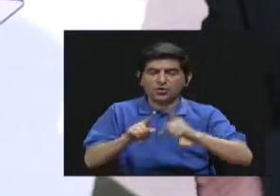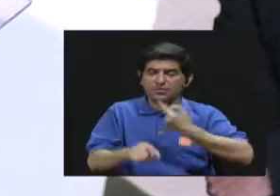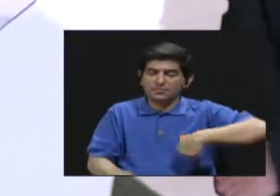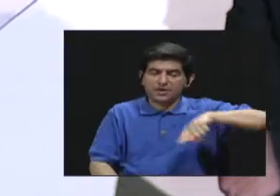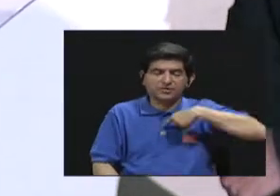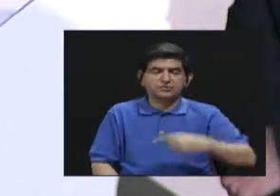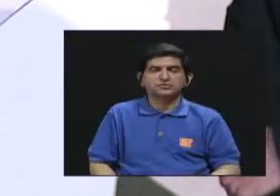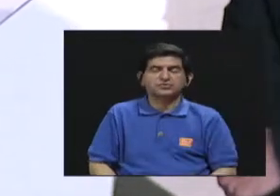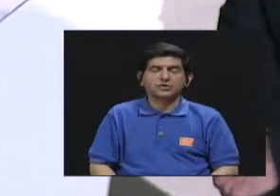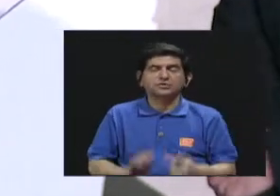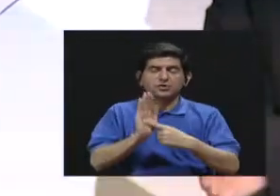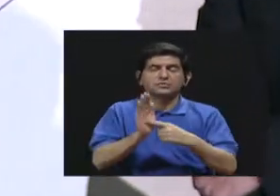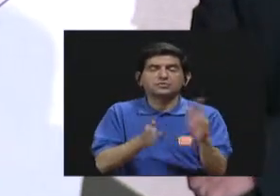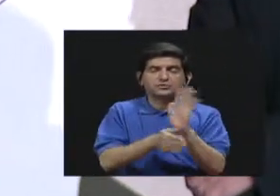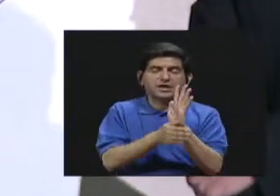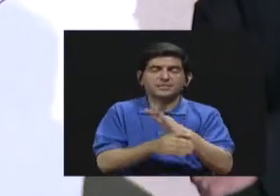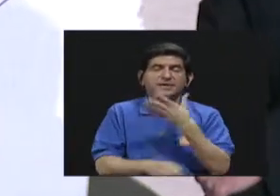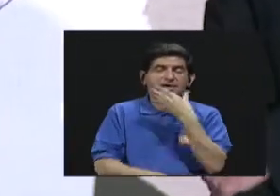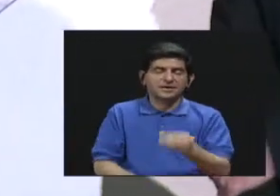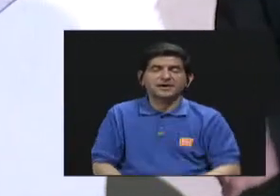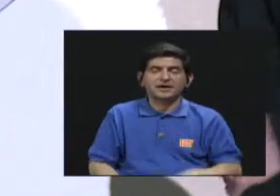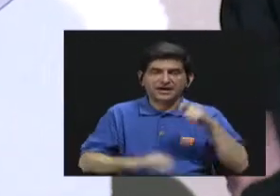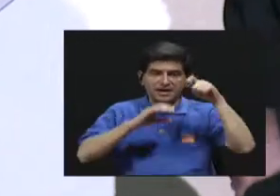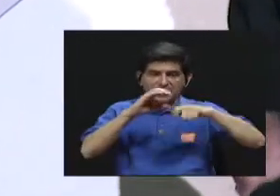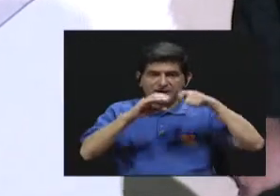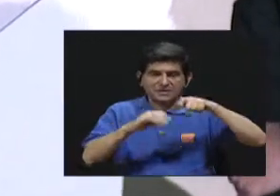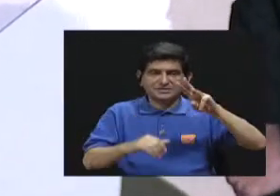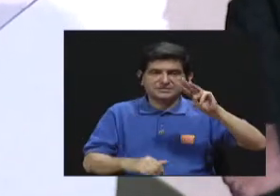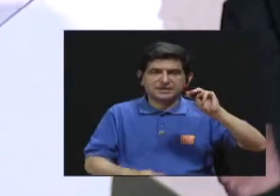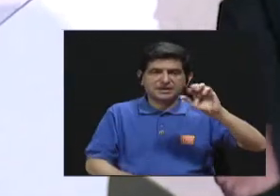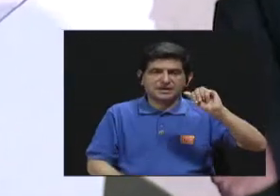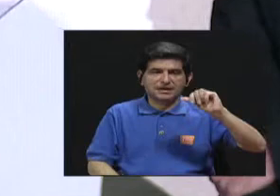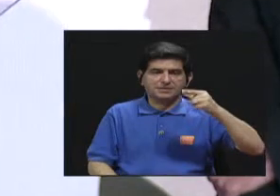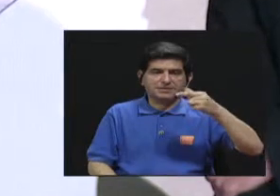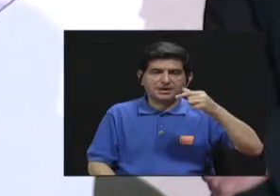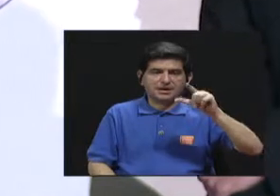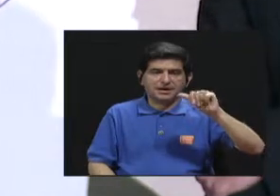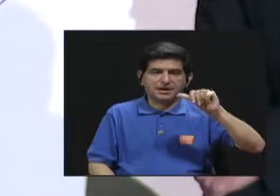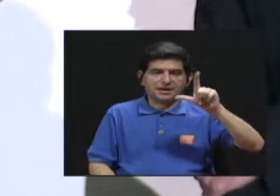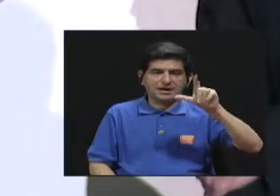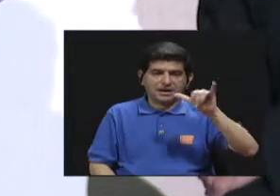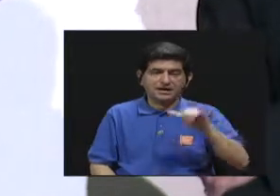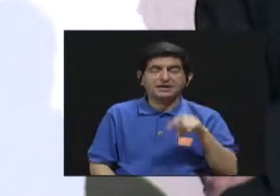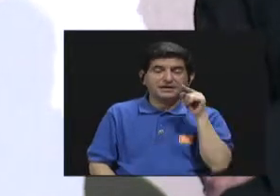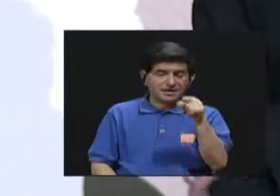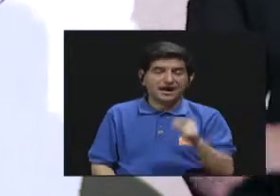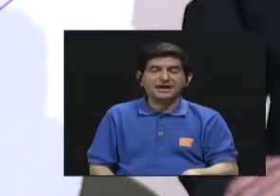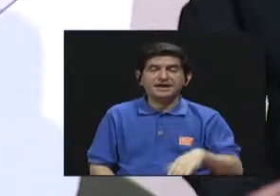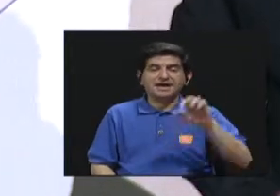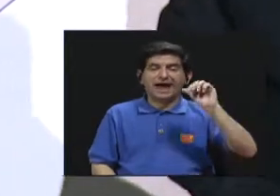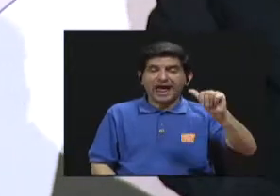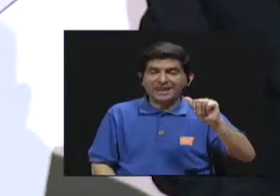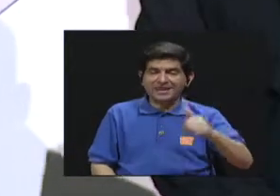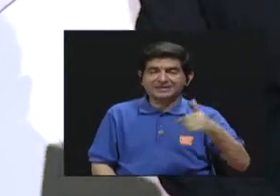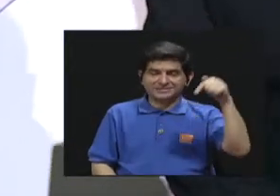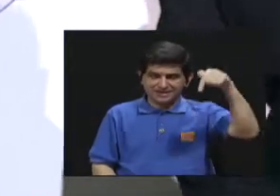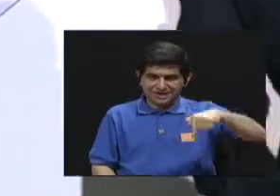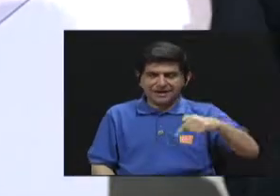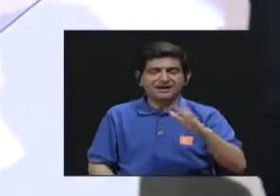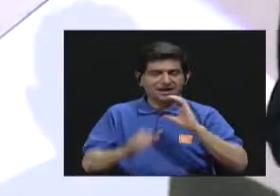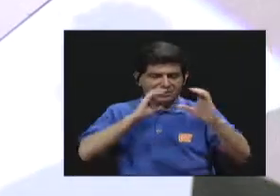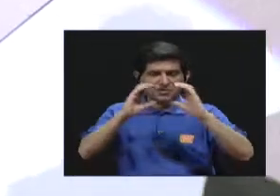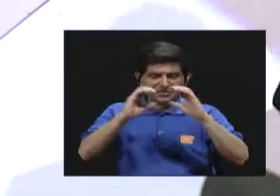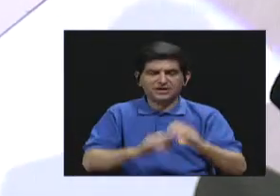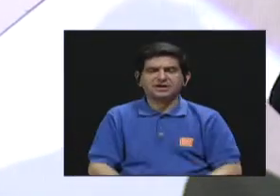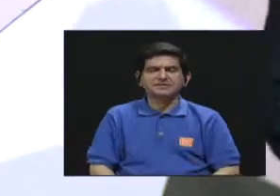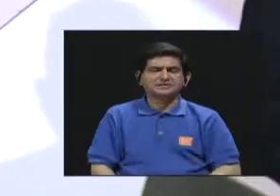presentando la peli en diciembre en el Cine Magali y para los que no la han visto, y Alexa va a estar aquí compartiendo con nosotros y vamos a tener conversaciones con ella. La